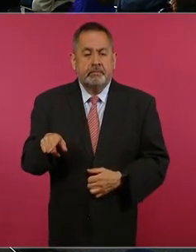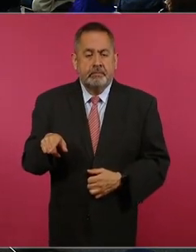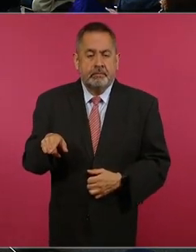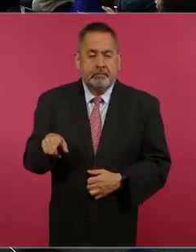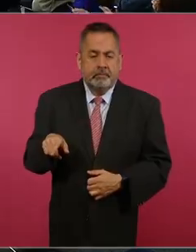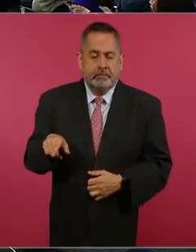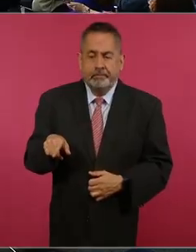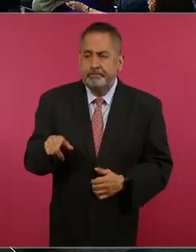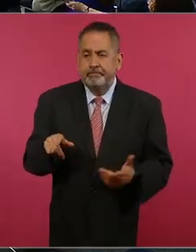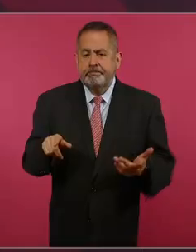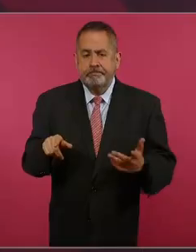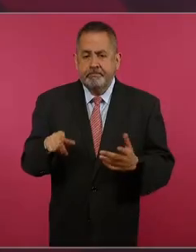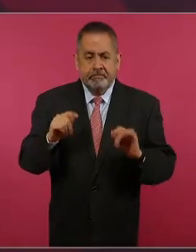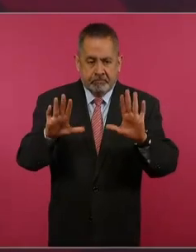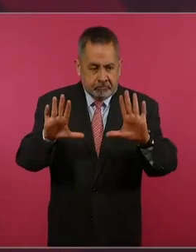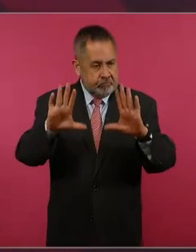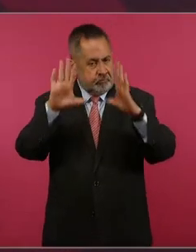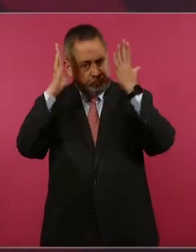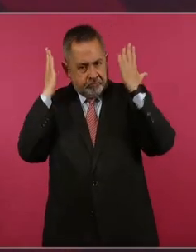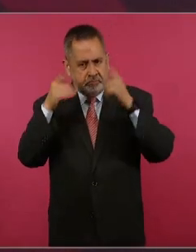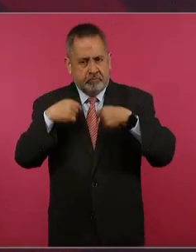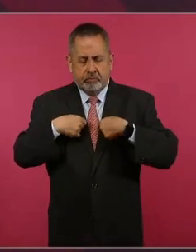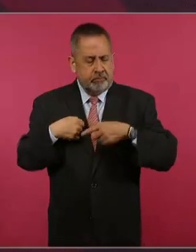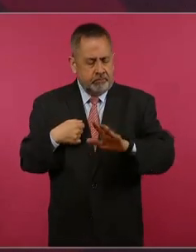actuar de manera precipitada,